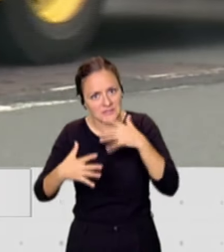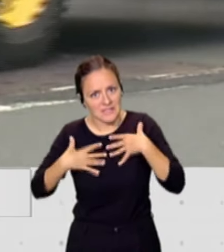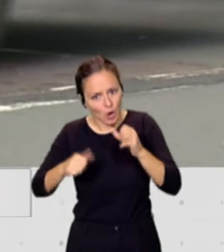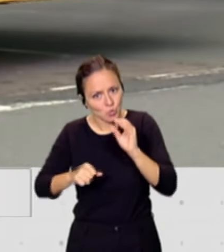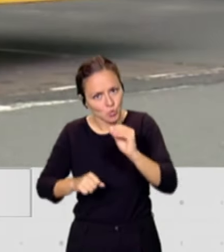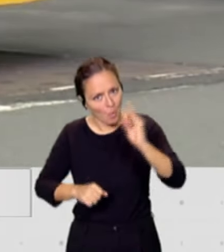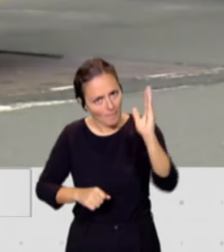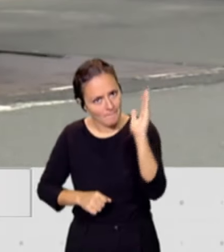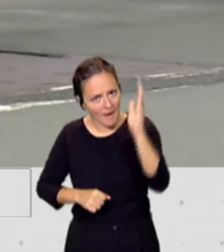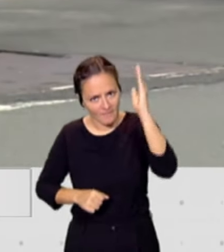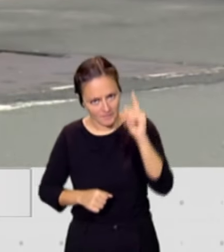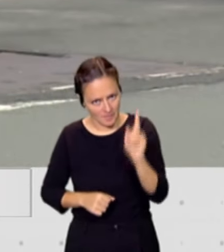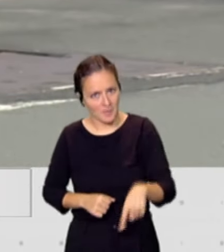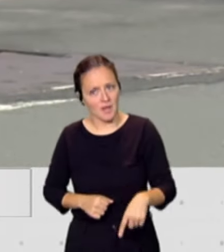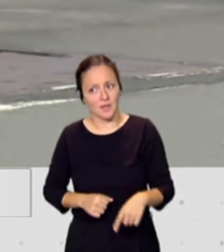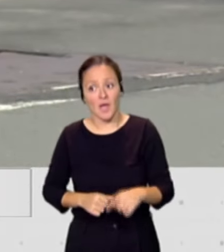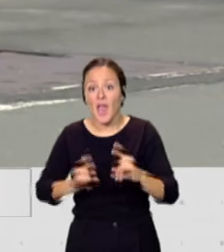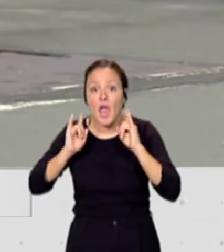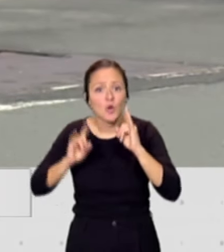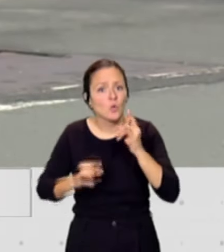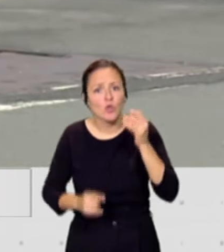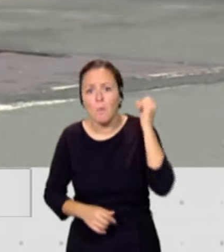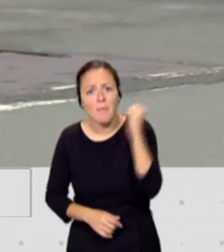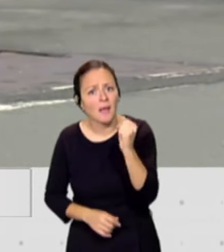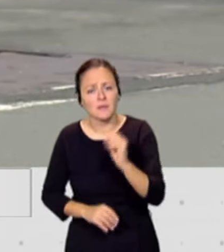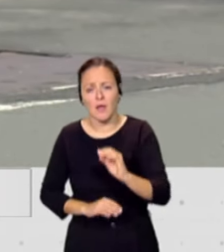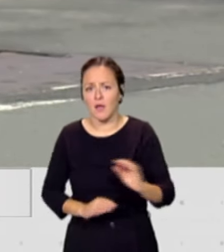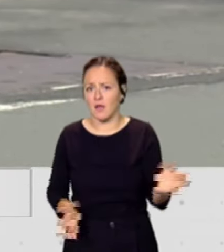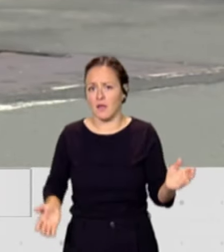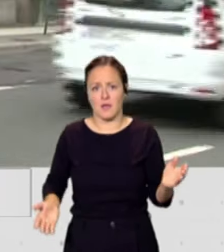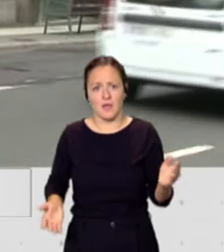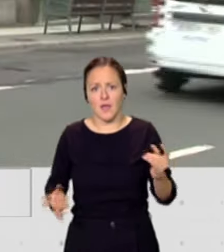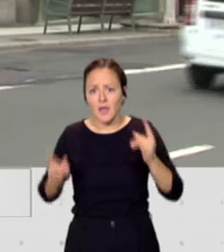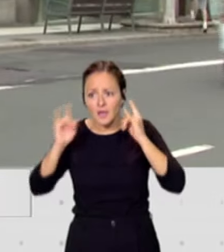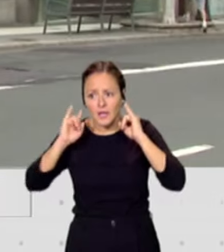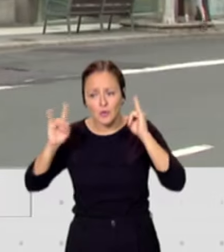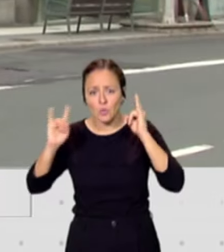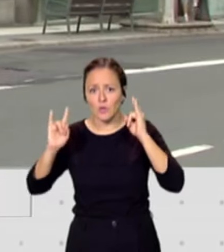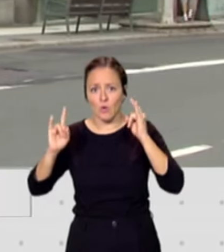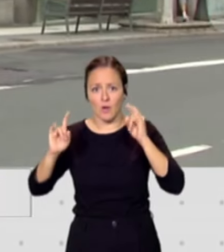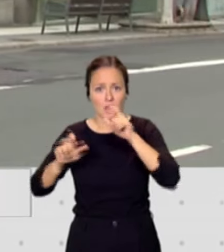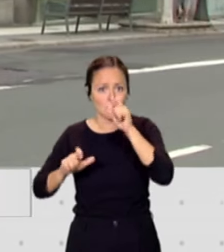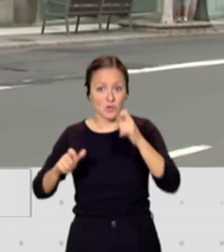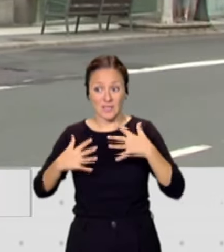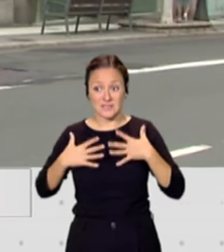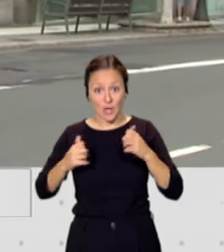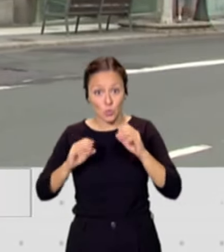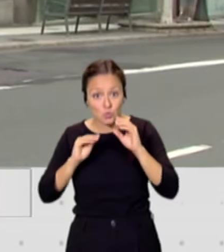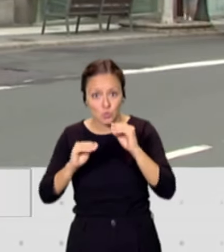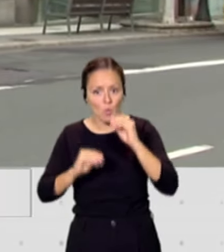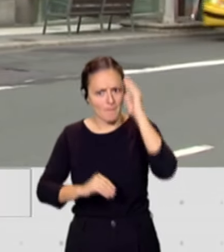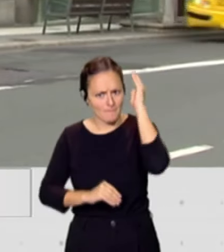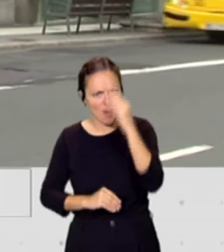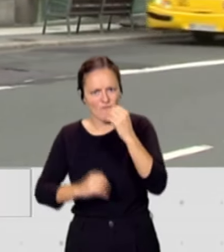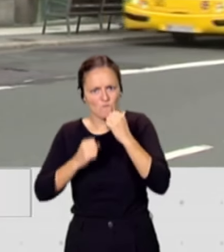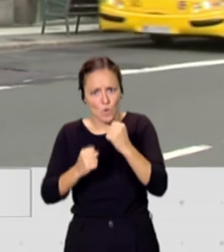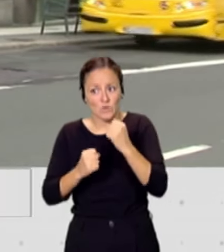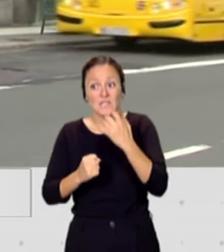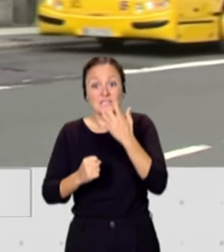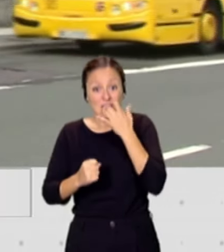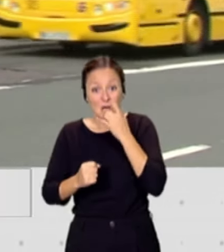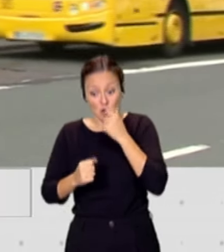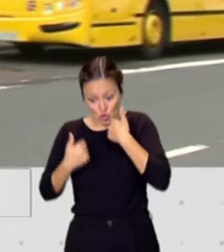o sea el ruido mata el ruido hace daño grave a la salud de las personas aquellos que lo emiten lo están